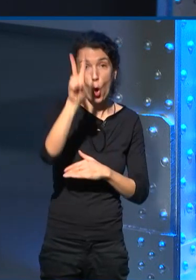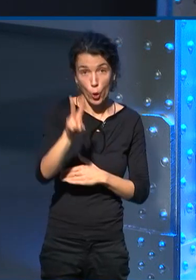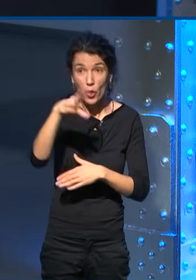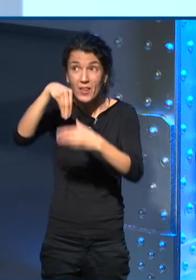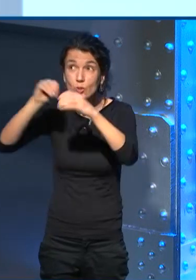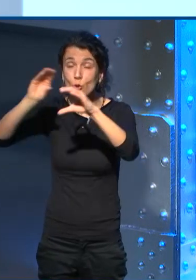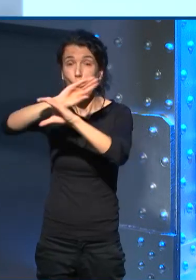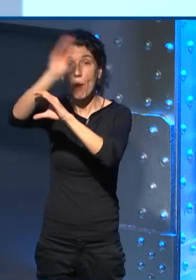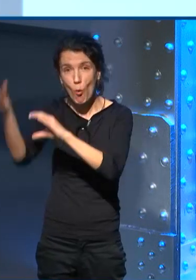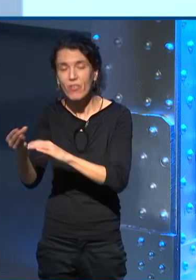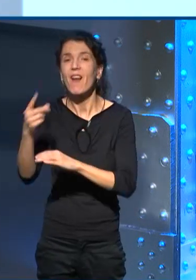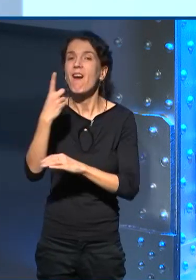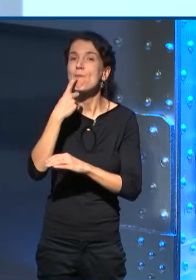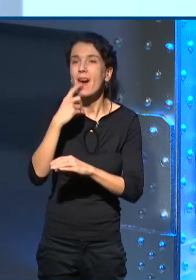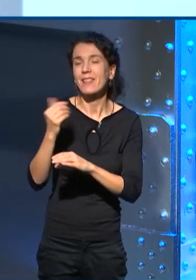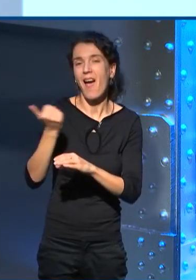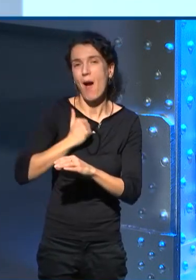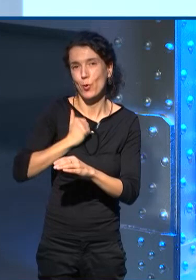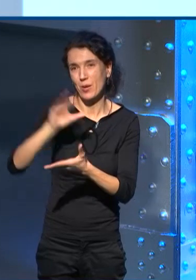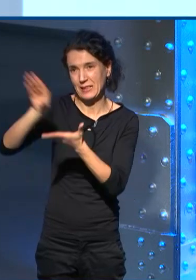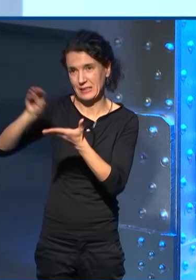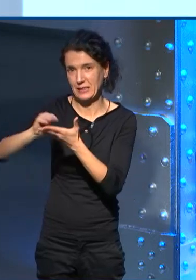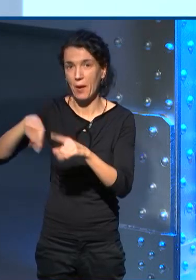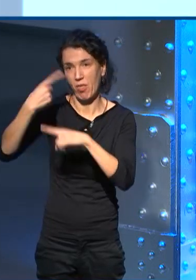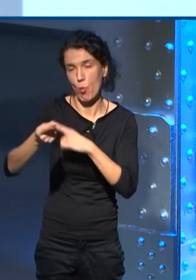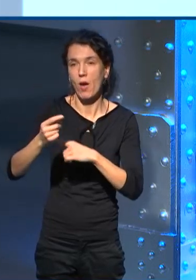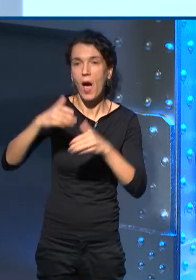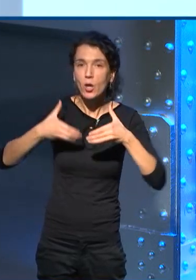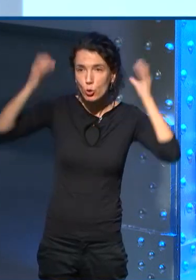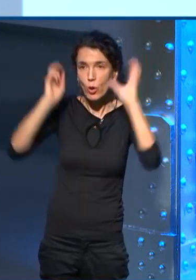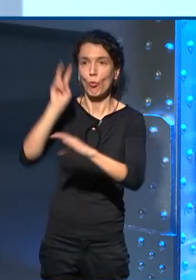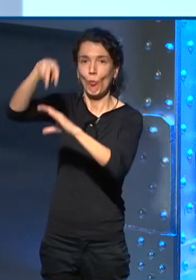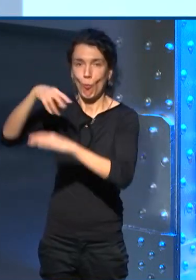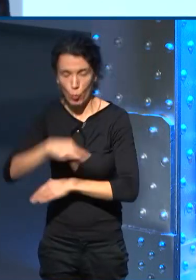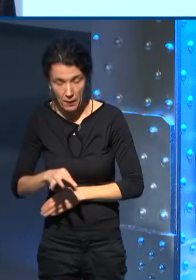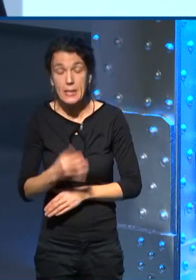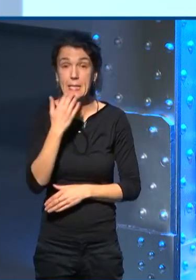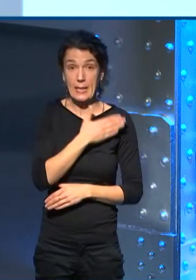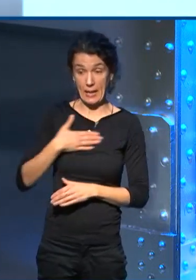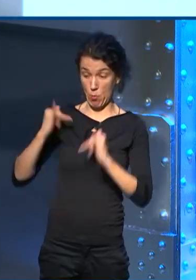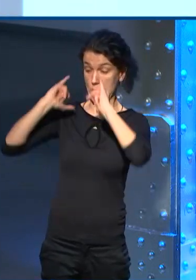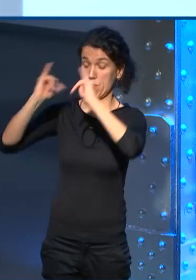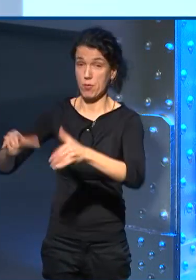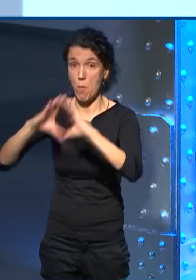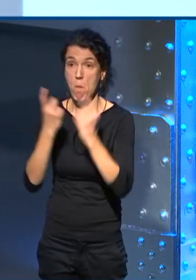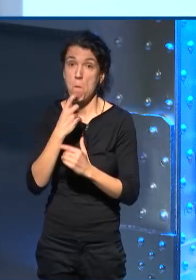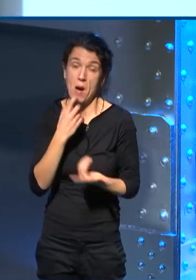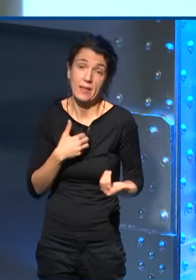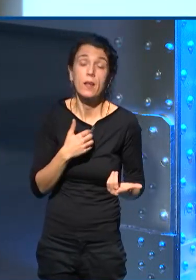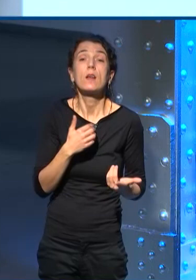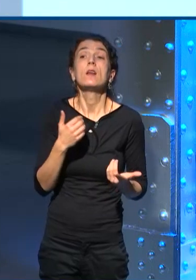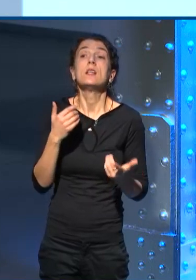hay en la atmósfera de Marte. Esto se va a experimentar por primera vez en esta misión. Otra cosa, si queremos ir a Marte, digo yo que salvo algún loco, en general querremos